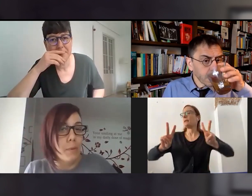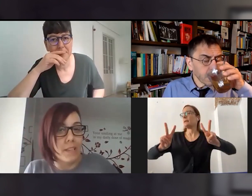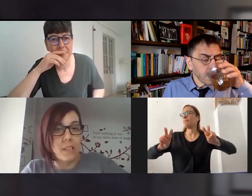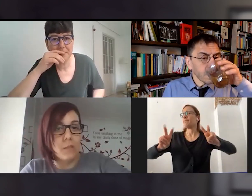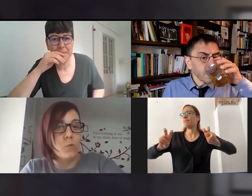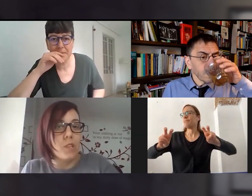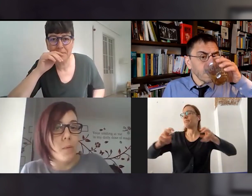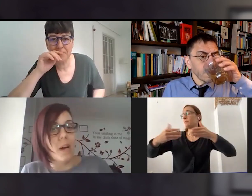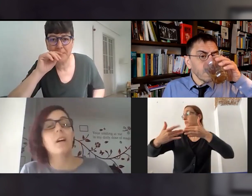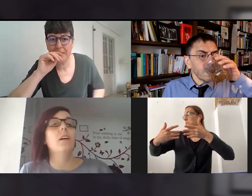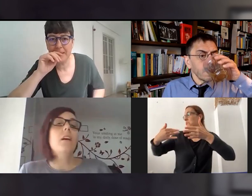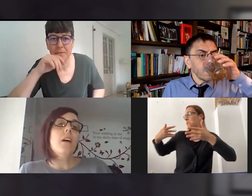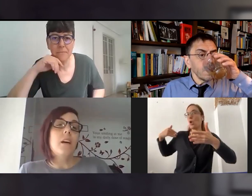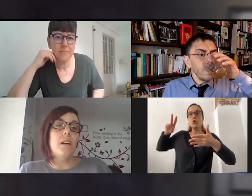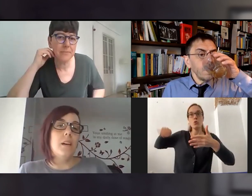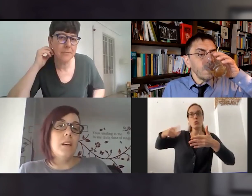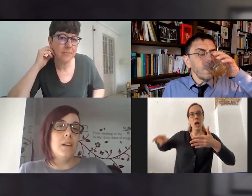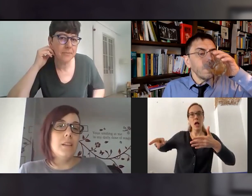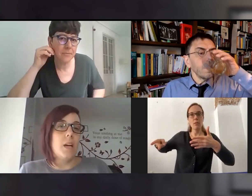que el bipartidismo